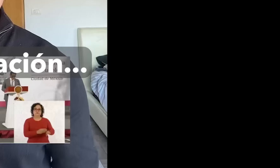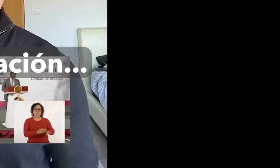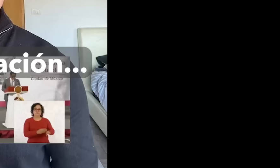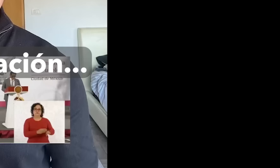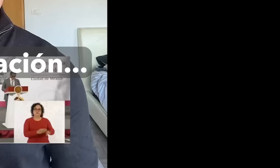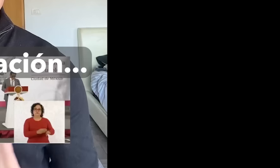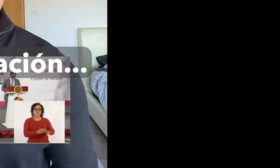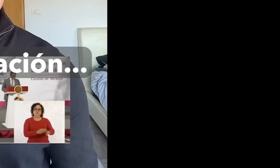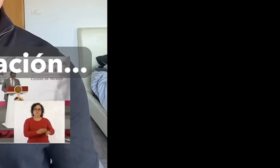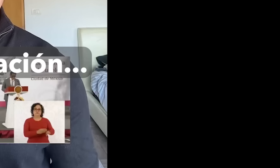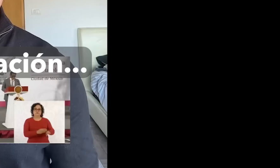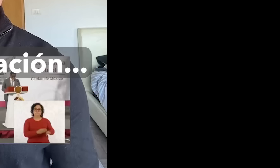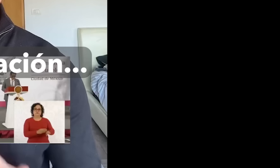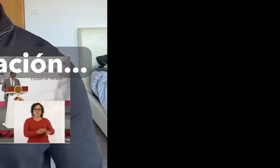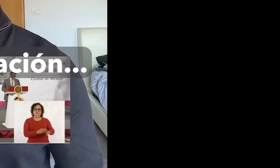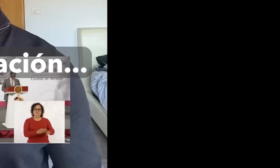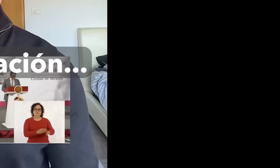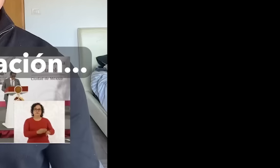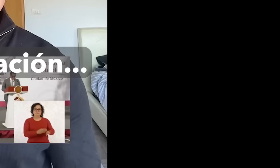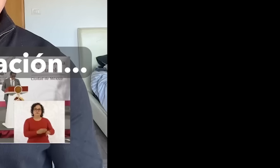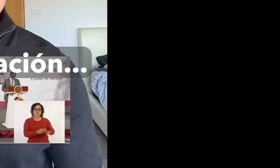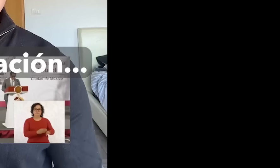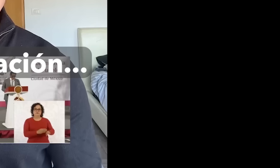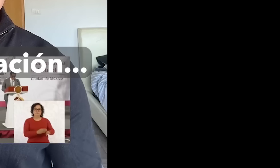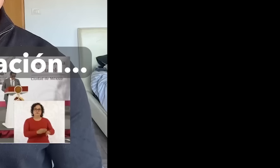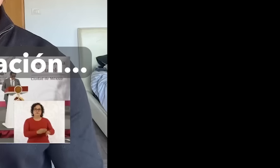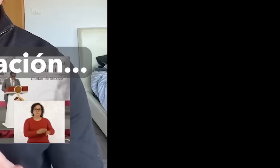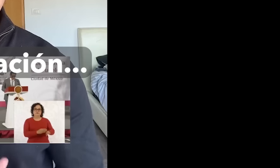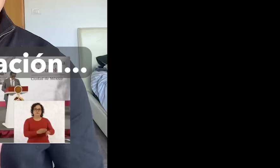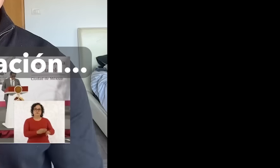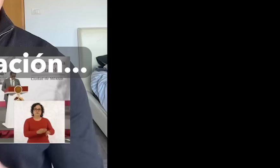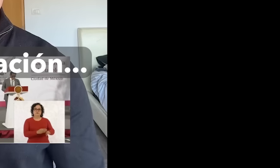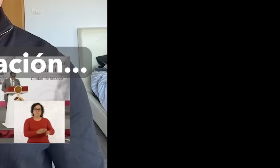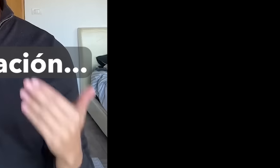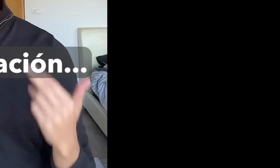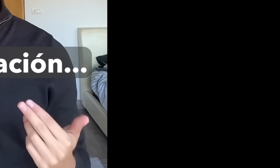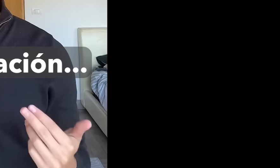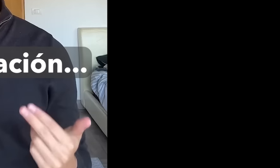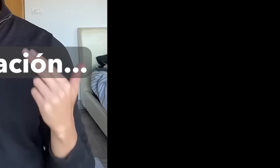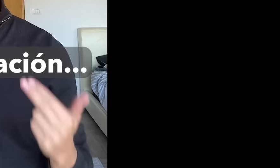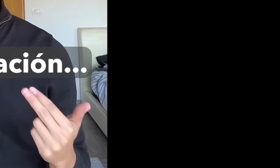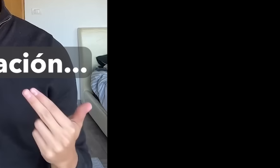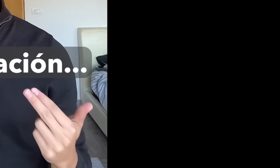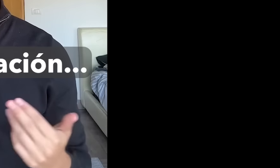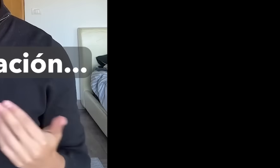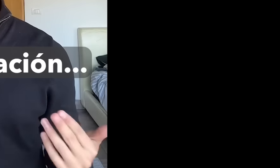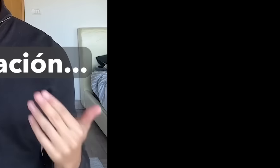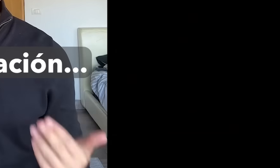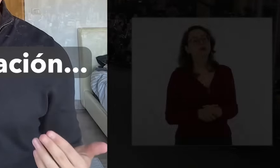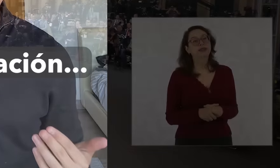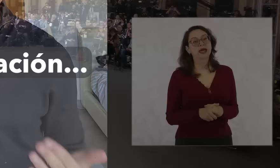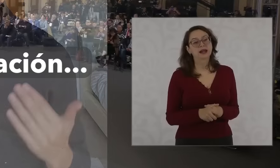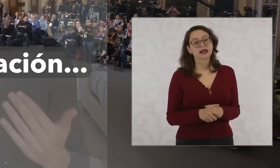La persecución de la presidenta Claudia Sheinbaum en mi contra ha llegado tan lejos que para cuidar mi seguridad hoy tengo que abandonar mi hogar y mi país. Y crearon la falsa narrativa de que tengo